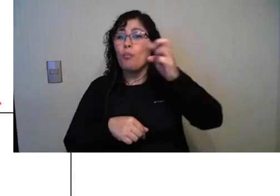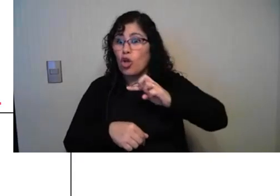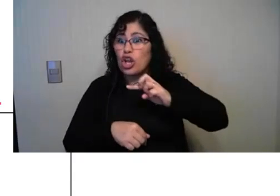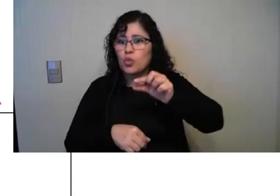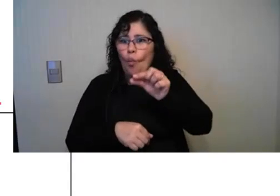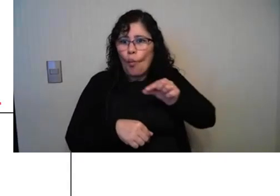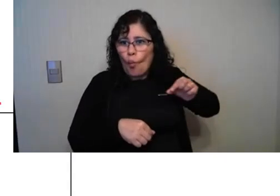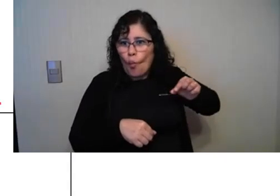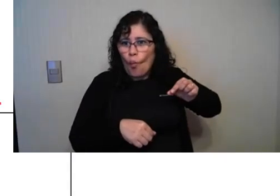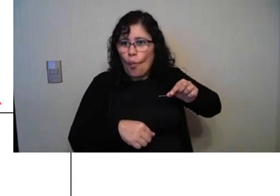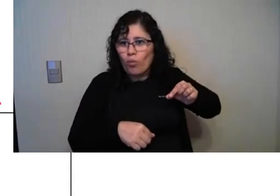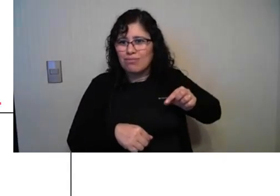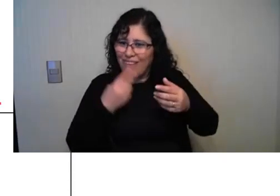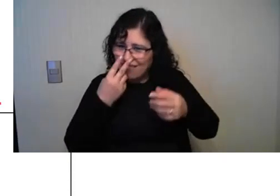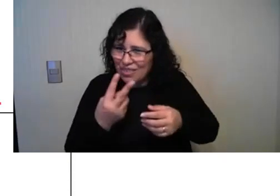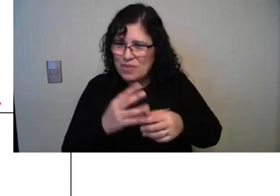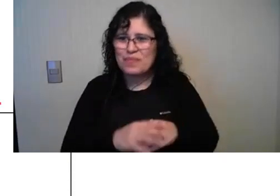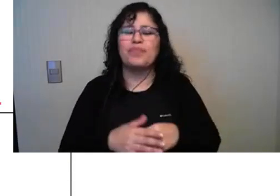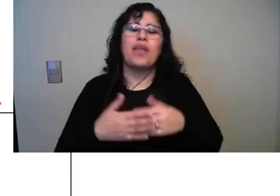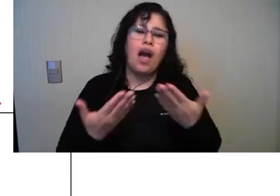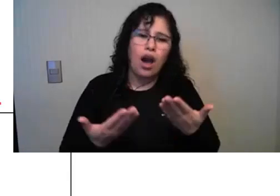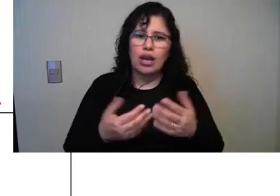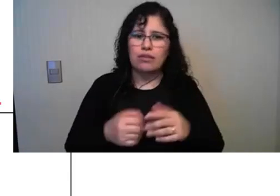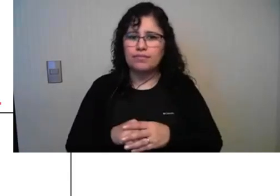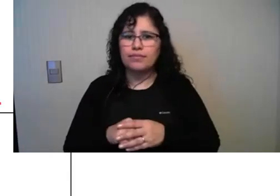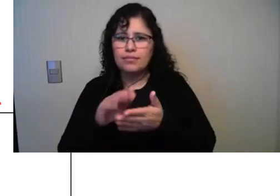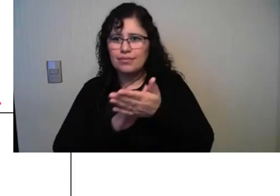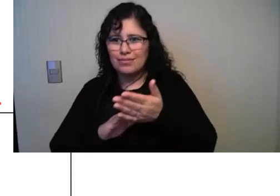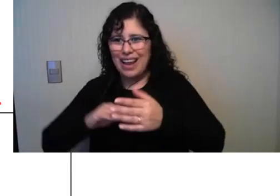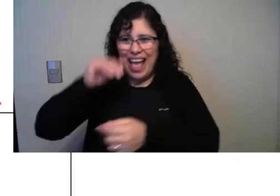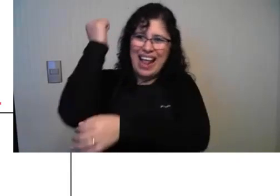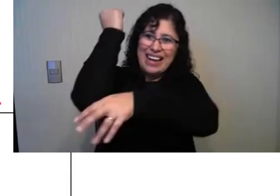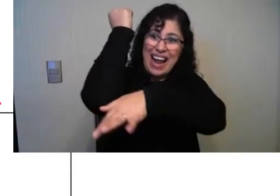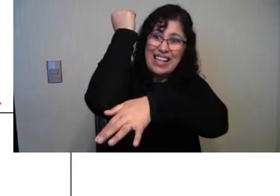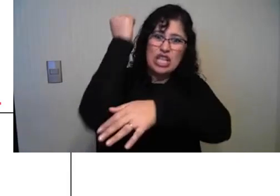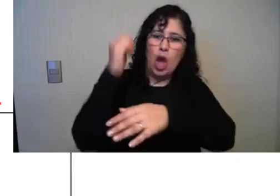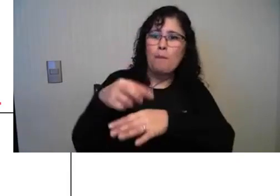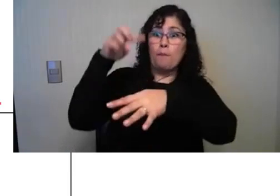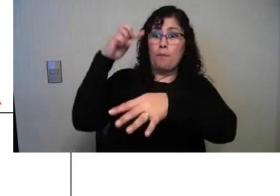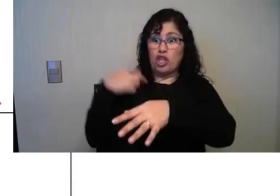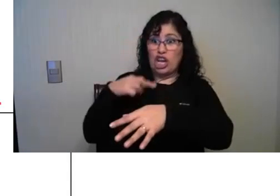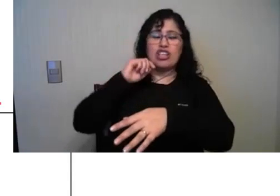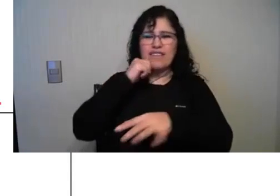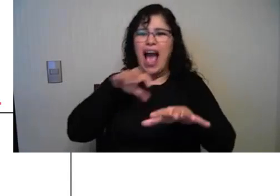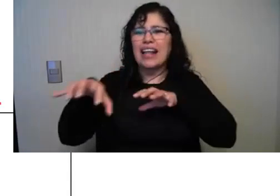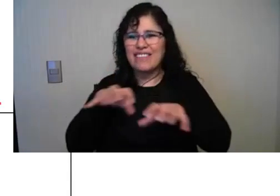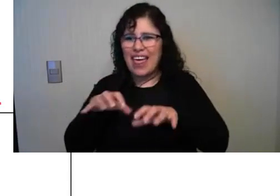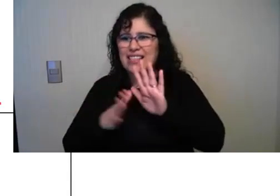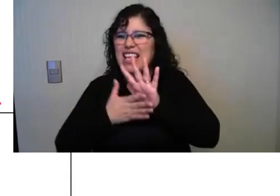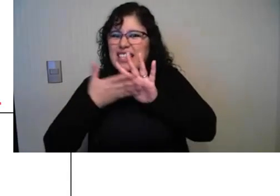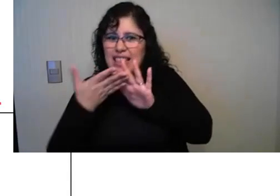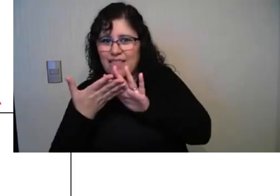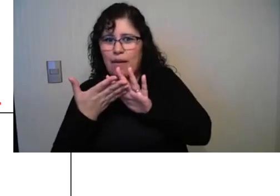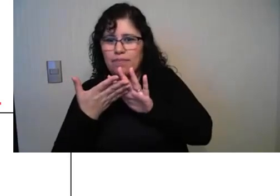Podemos mencionar que la raíz posterior es actividad sensitiva y la anterior lleva